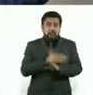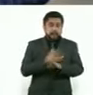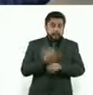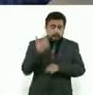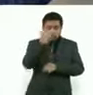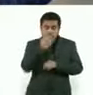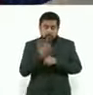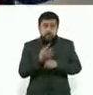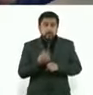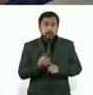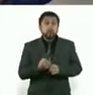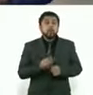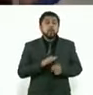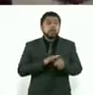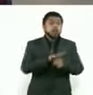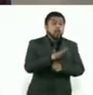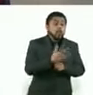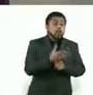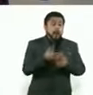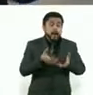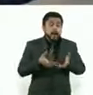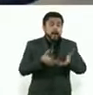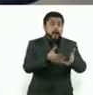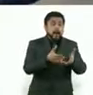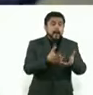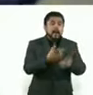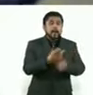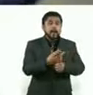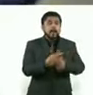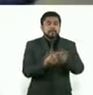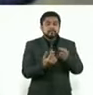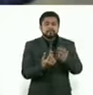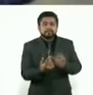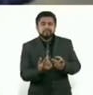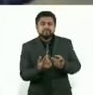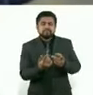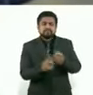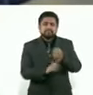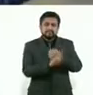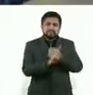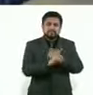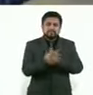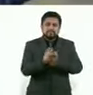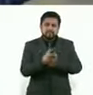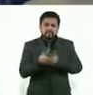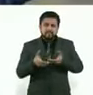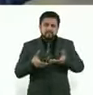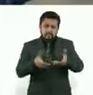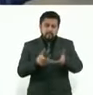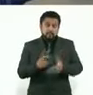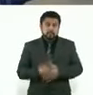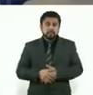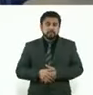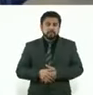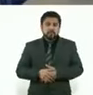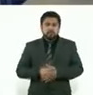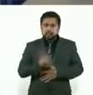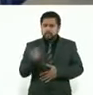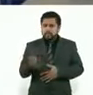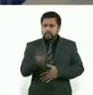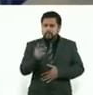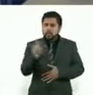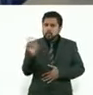acceso controlado, los ejes viales y algunas vías principales de llegada a la ciudad. Y cuando se interviene un bache,